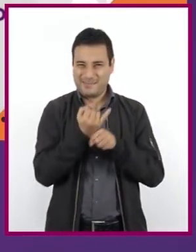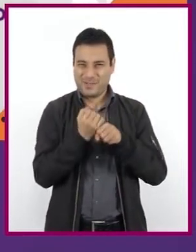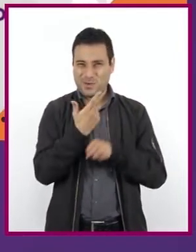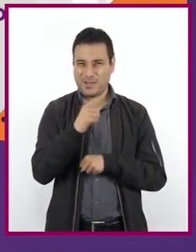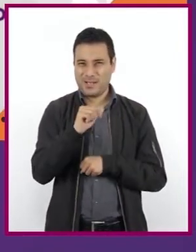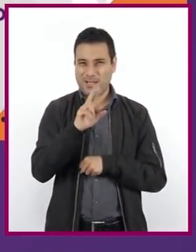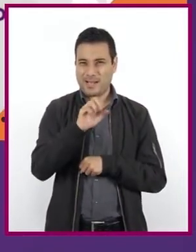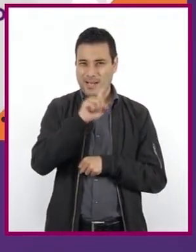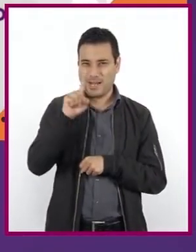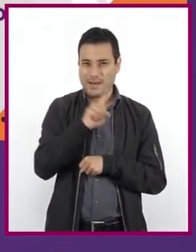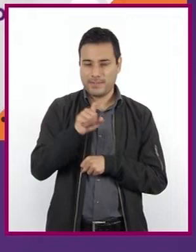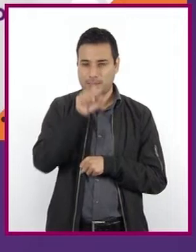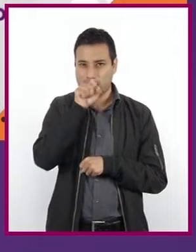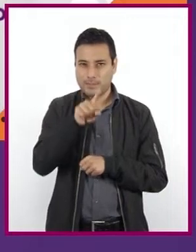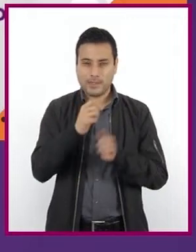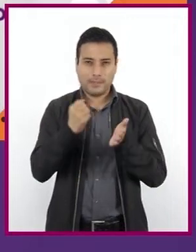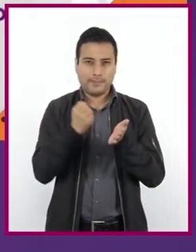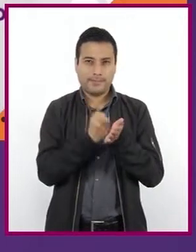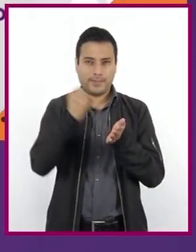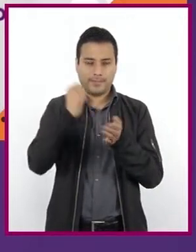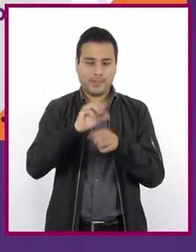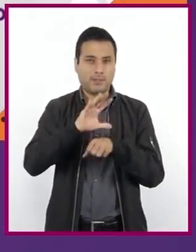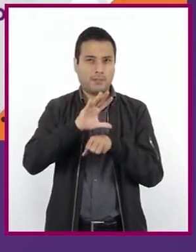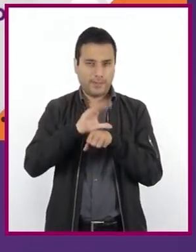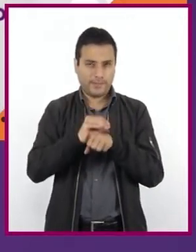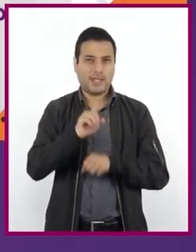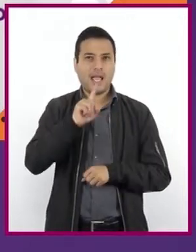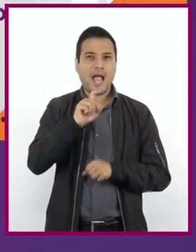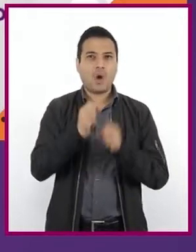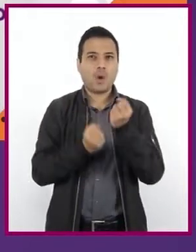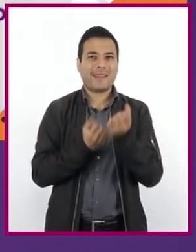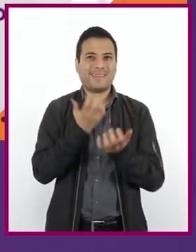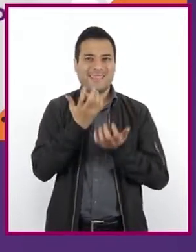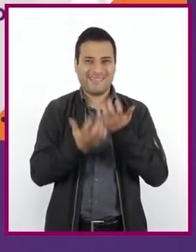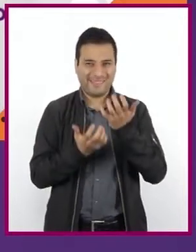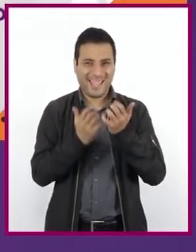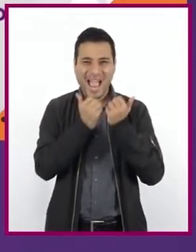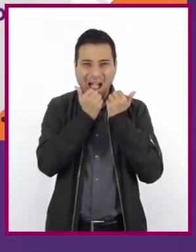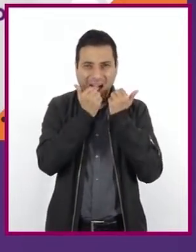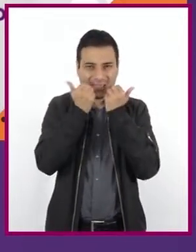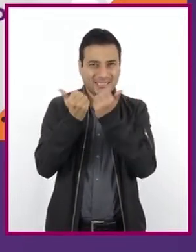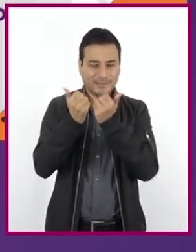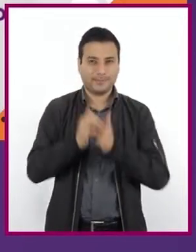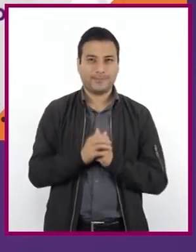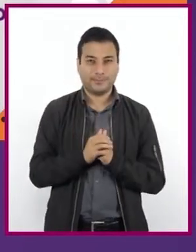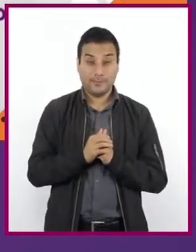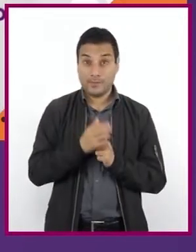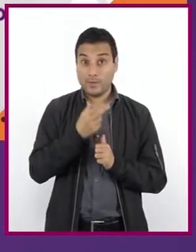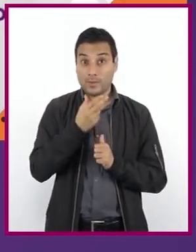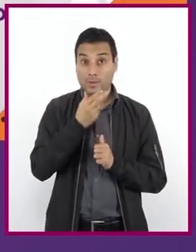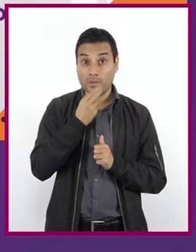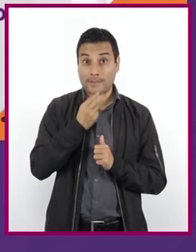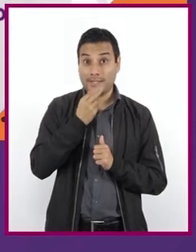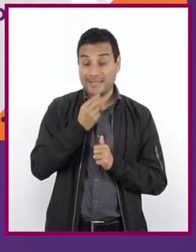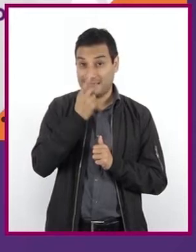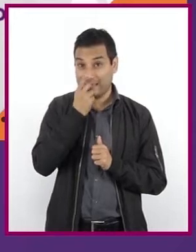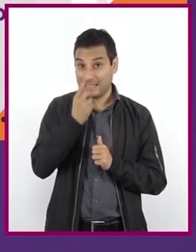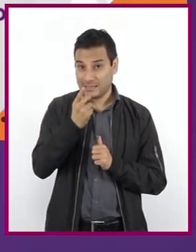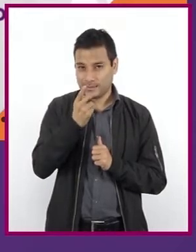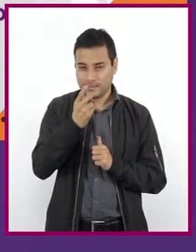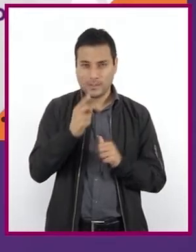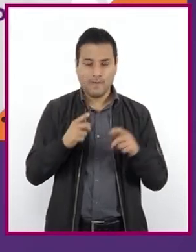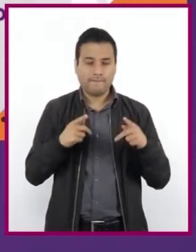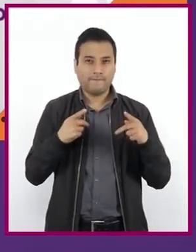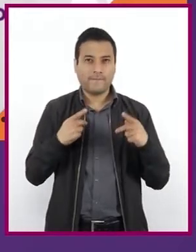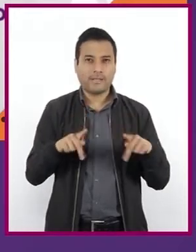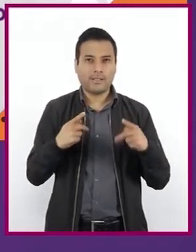la producción y venta del aguardiente de caña. Tenía claro que la transacción se realizaba de